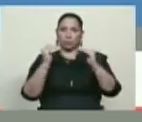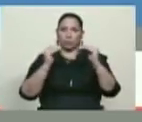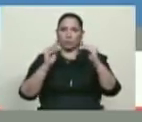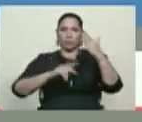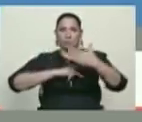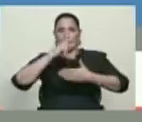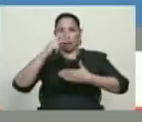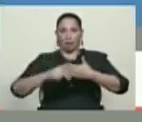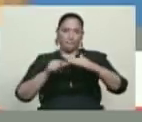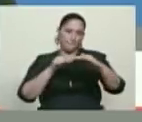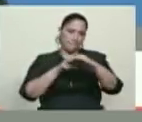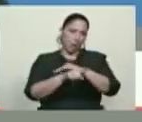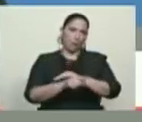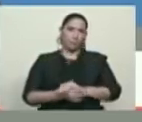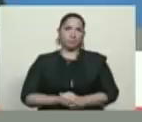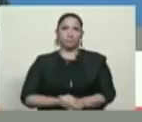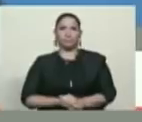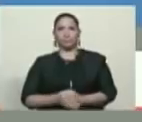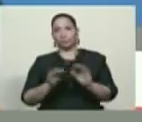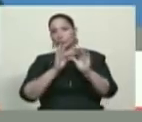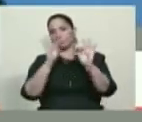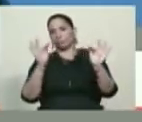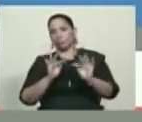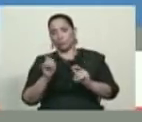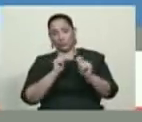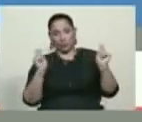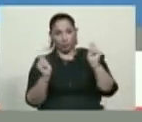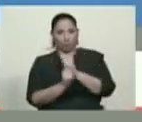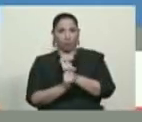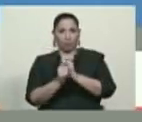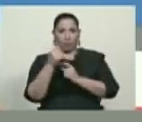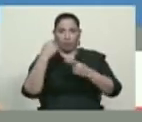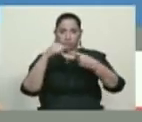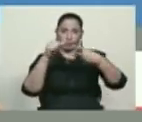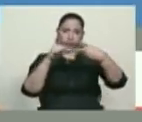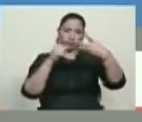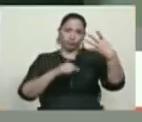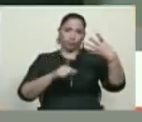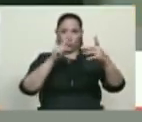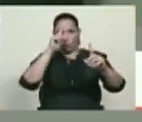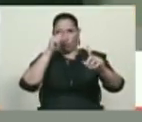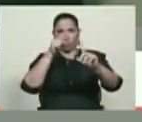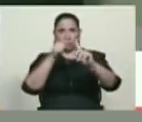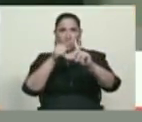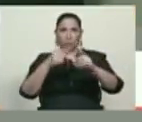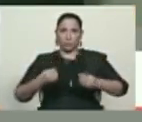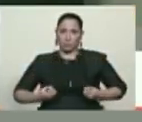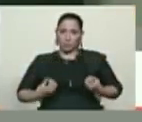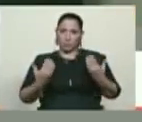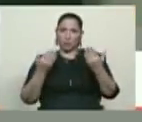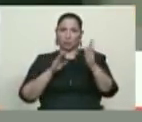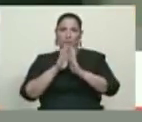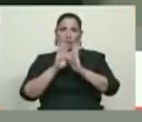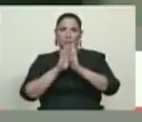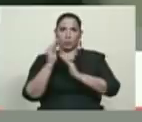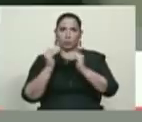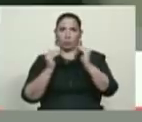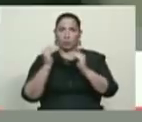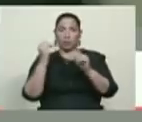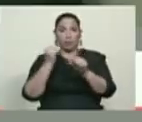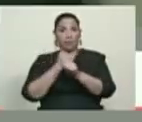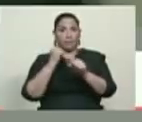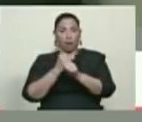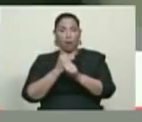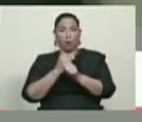manera transversal. En cada uno de los objetivos del propio plan se expresan los objetivos de desarrollo sostenible. Este ha sido un trabajo